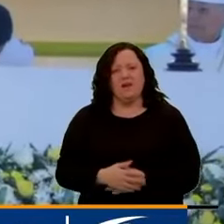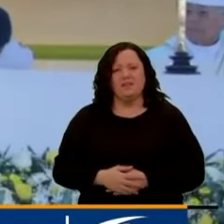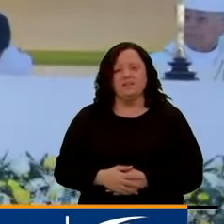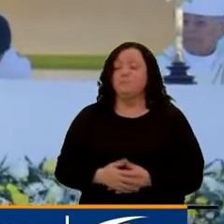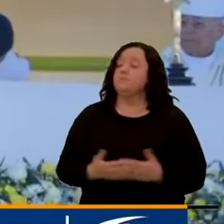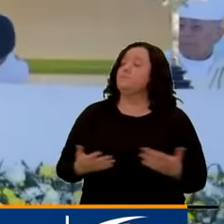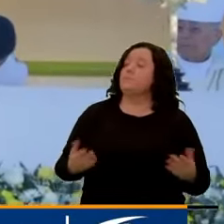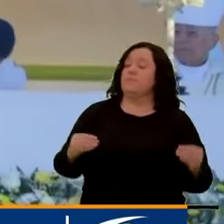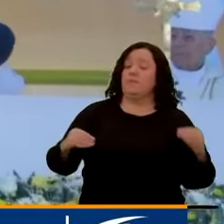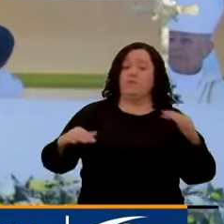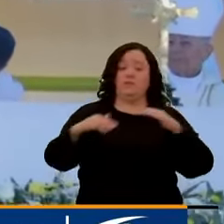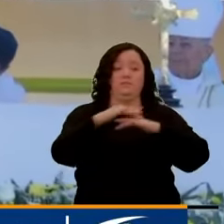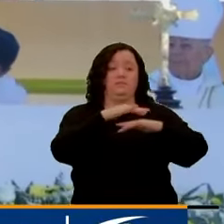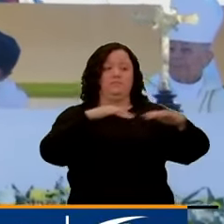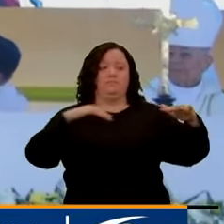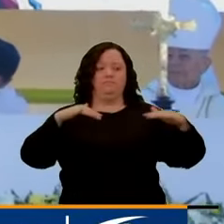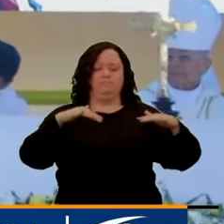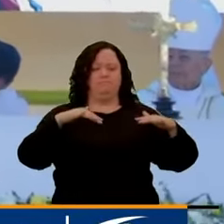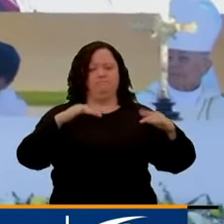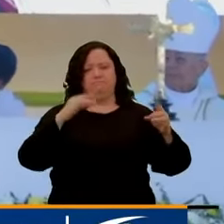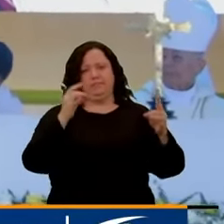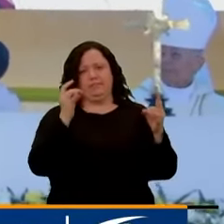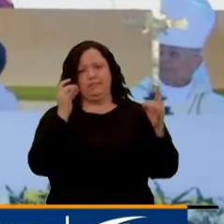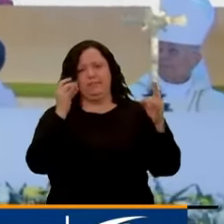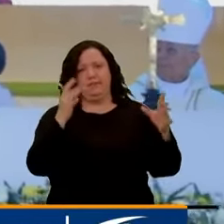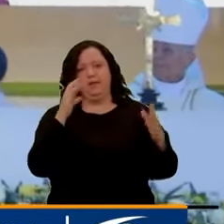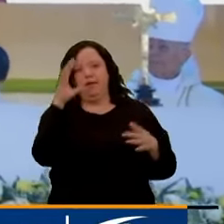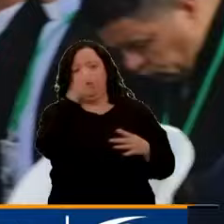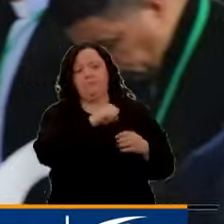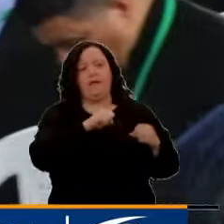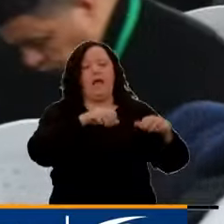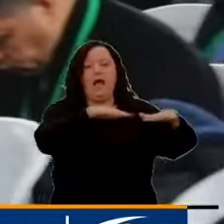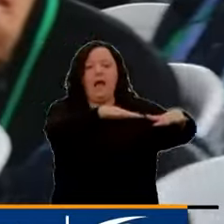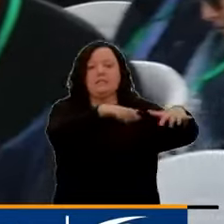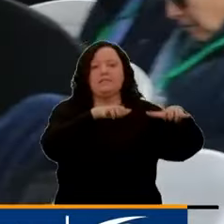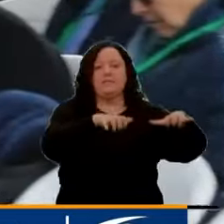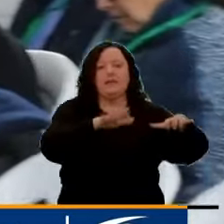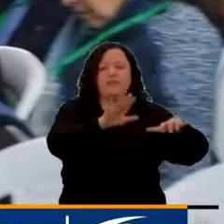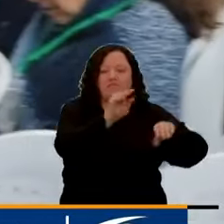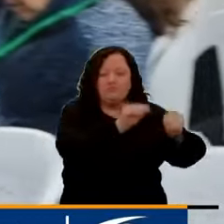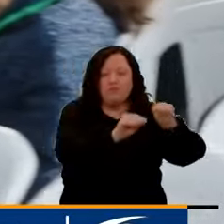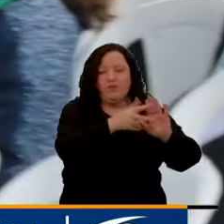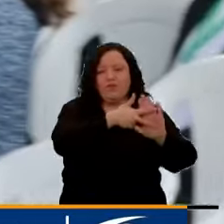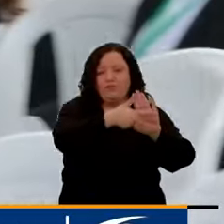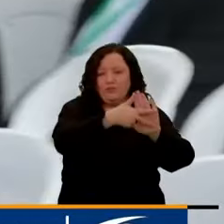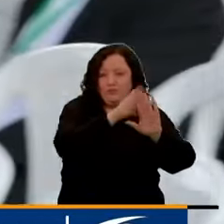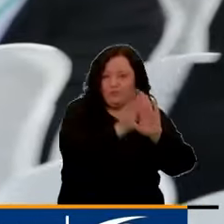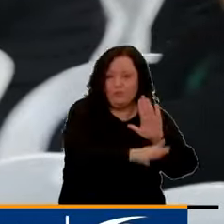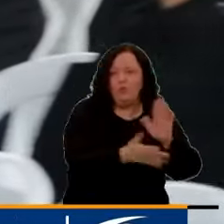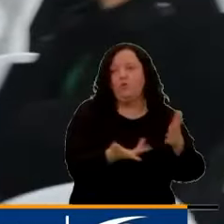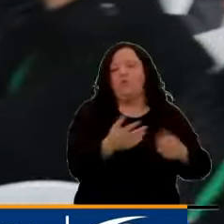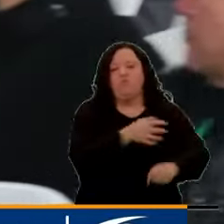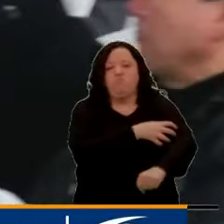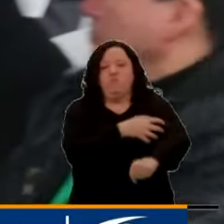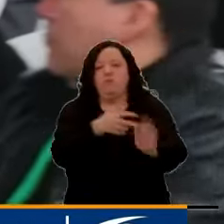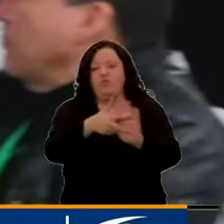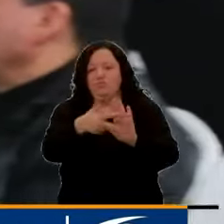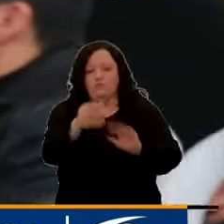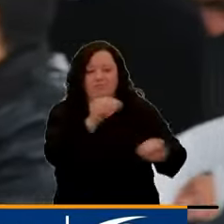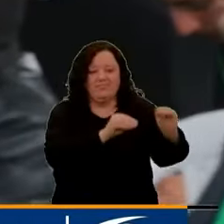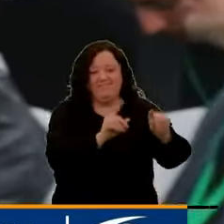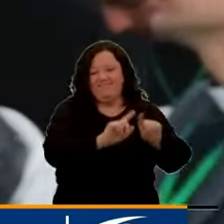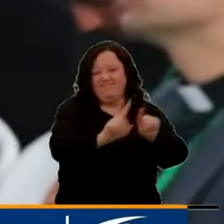medio de un clima terrible, de una Asamblea Nacional Constituyente, que el poder constituyente... ¿Usted